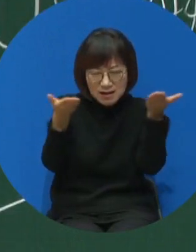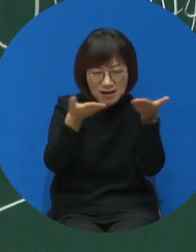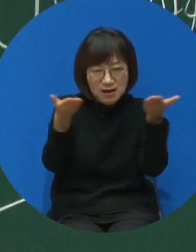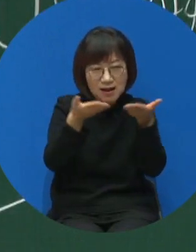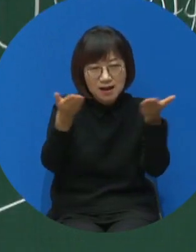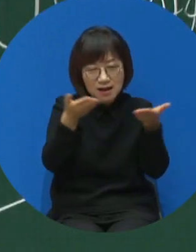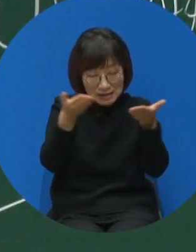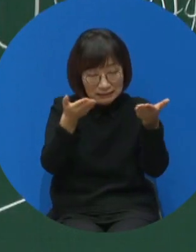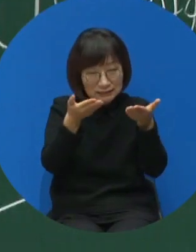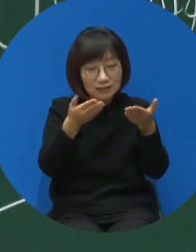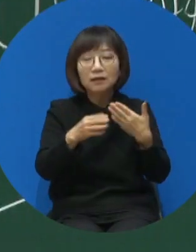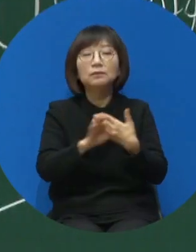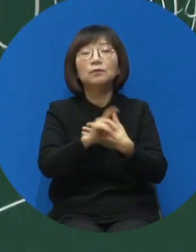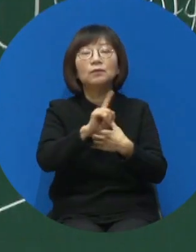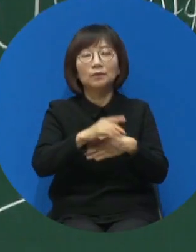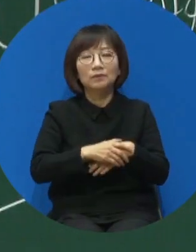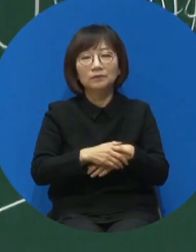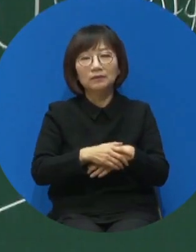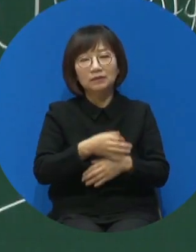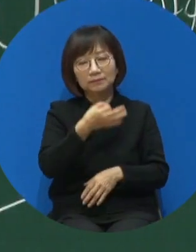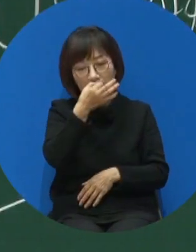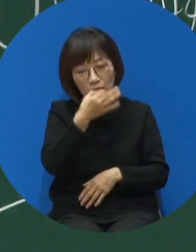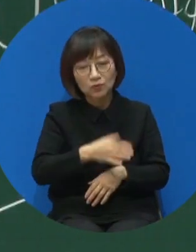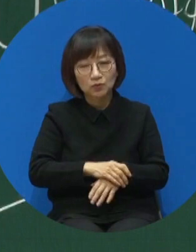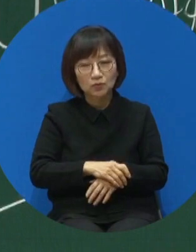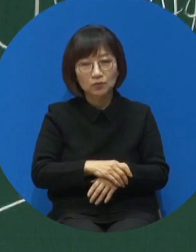salgan al mundo a trabajar qué va a pasar